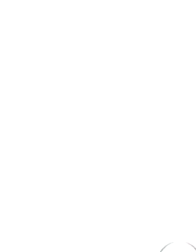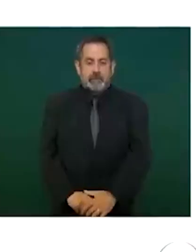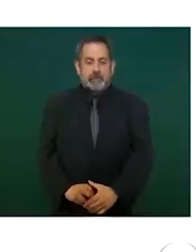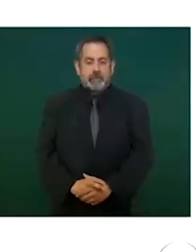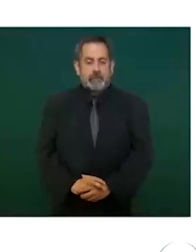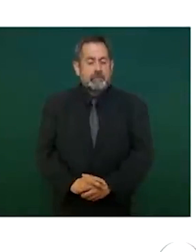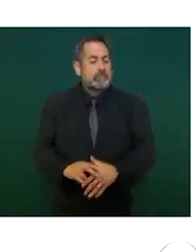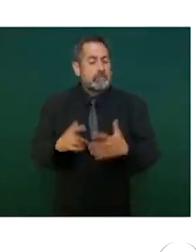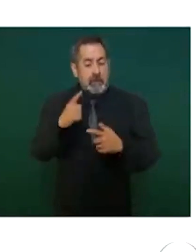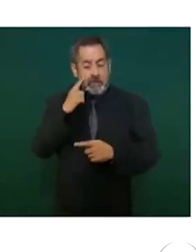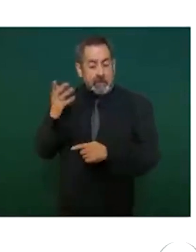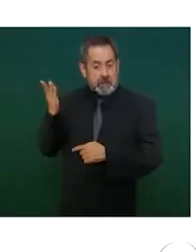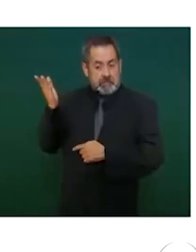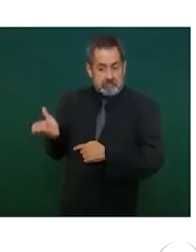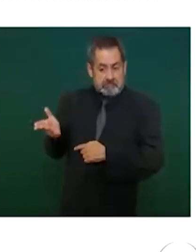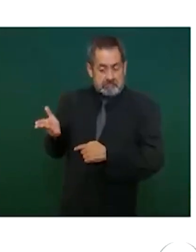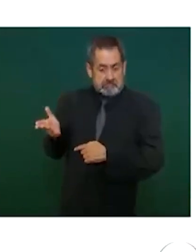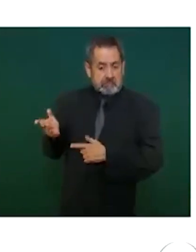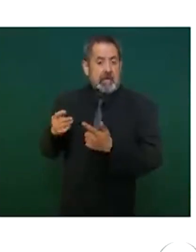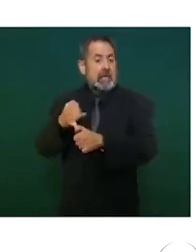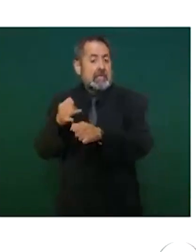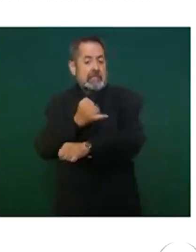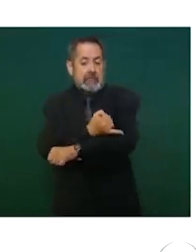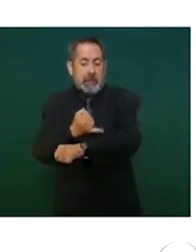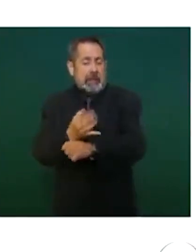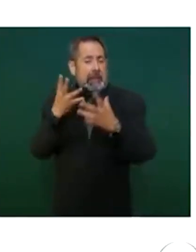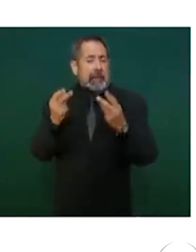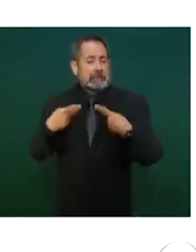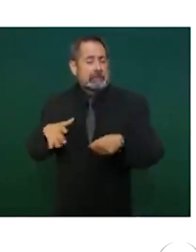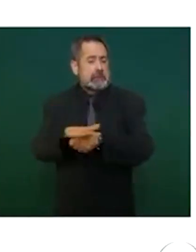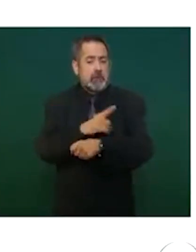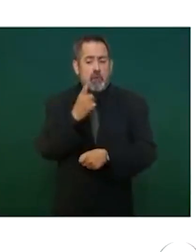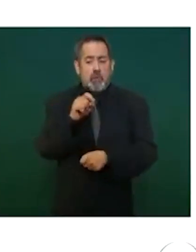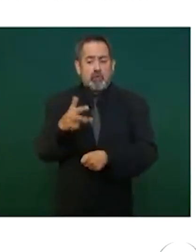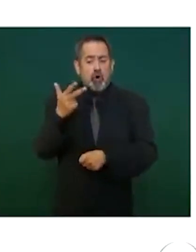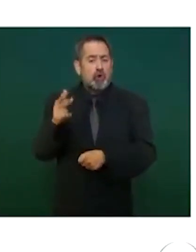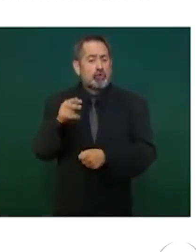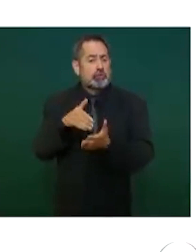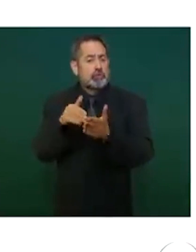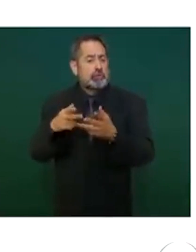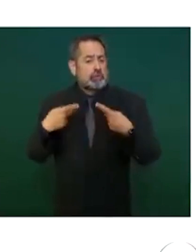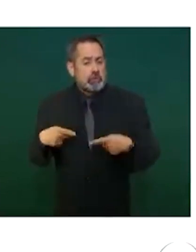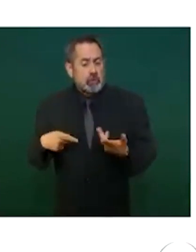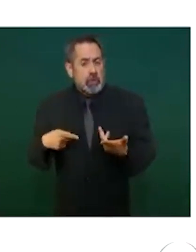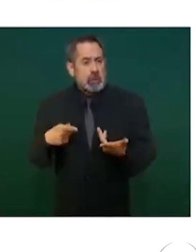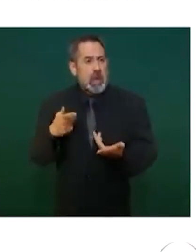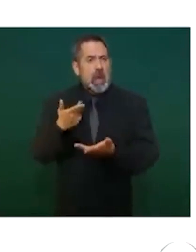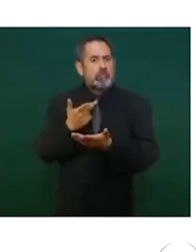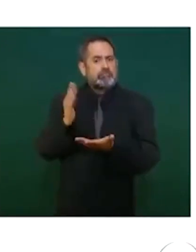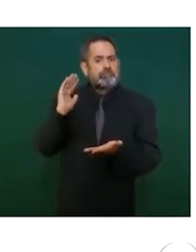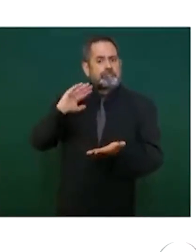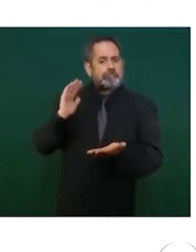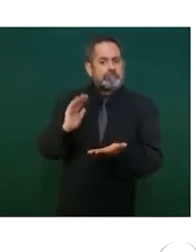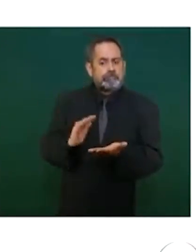México, pero Iztapalapa, el municipio más poblado del país, 1.8 millones de habitantes, ha bajado su